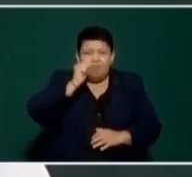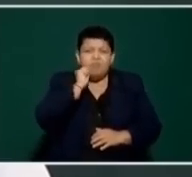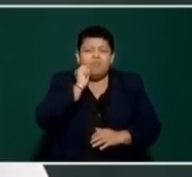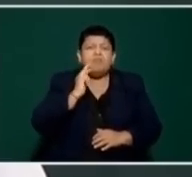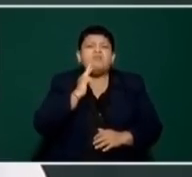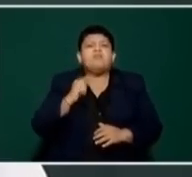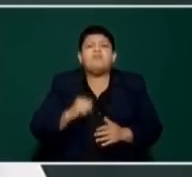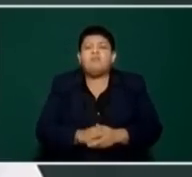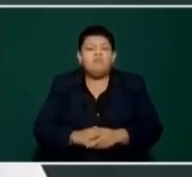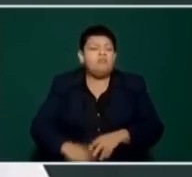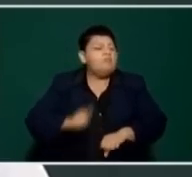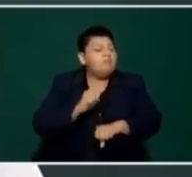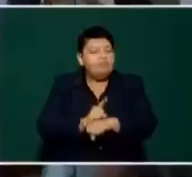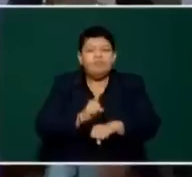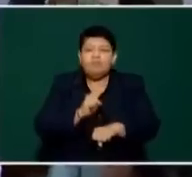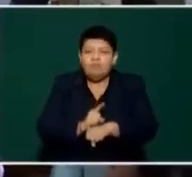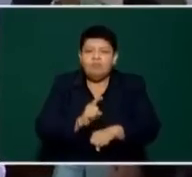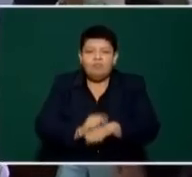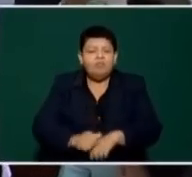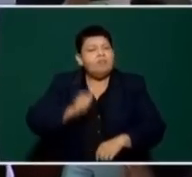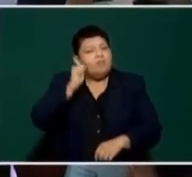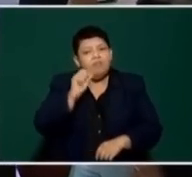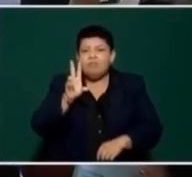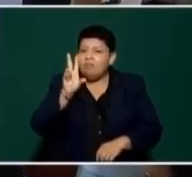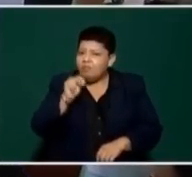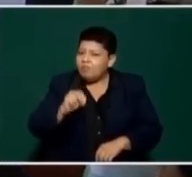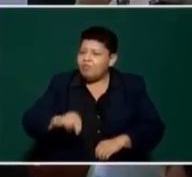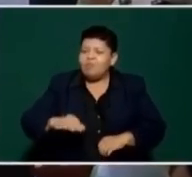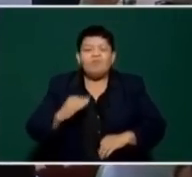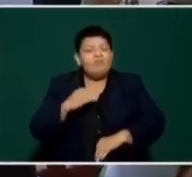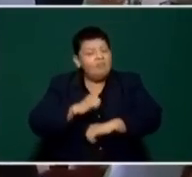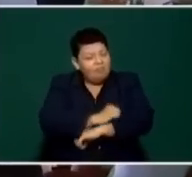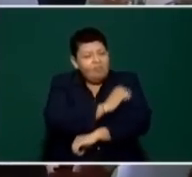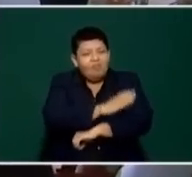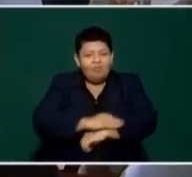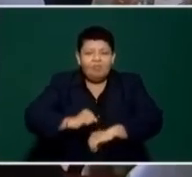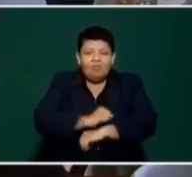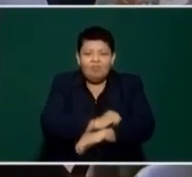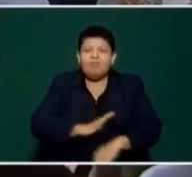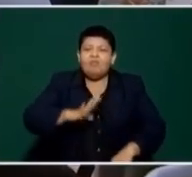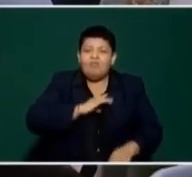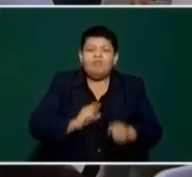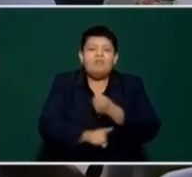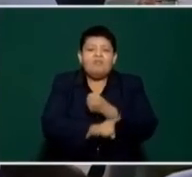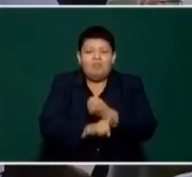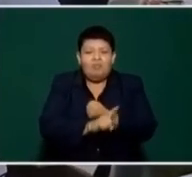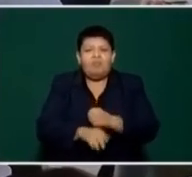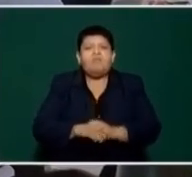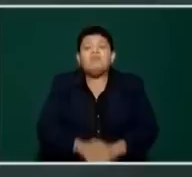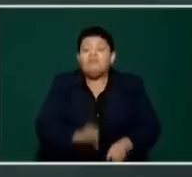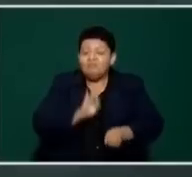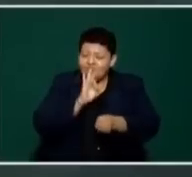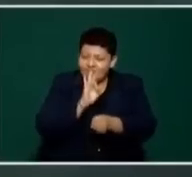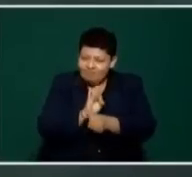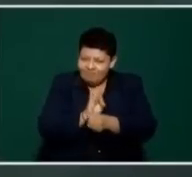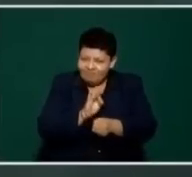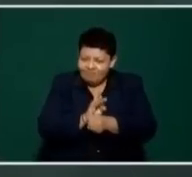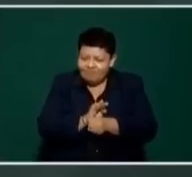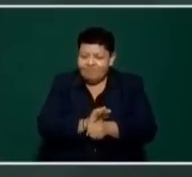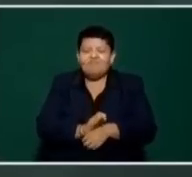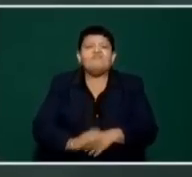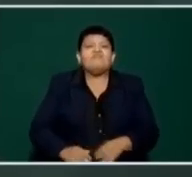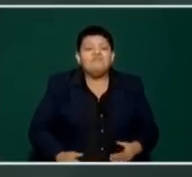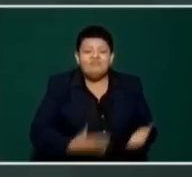que no todos los días ni en todas las playas tenemos el problema, pero que además se está atendiendo y evitando